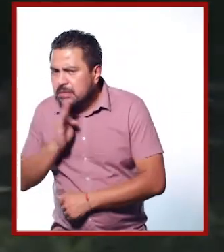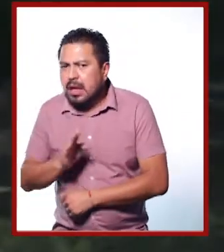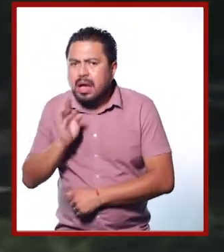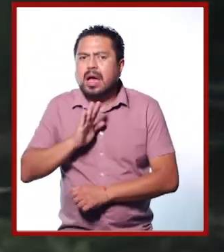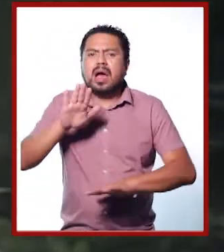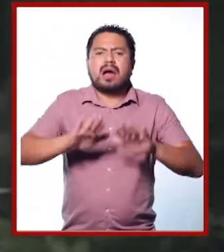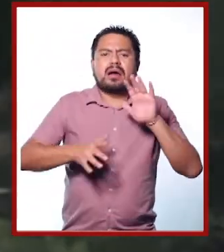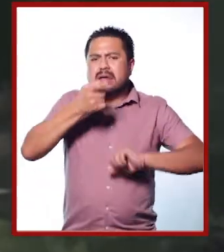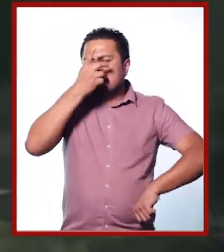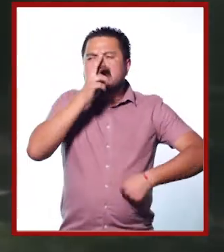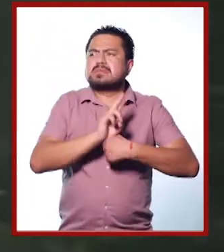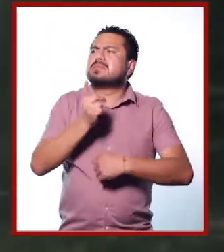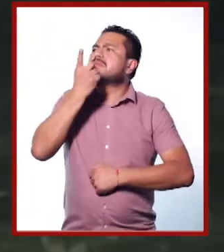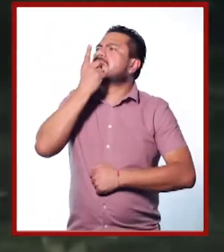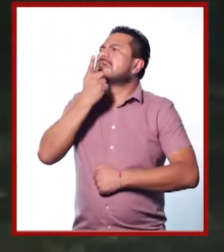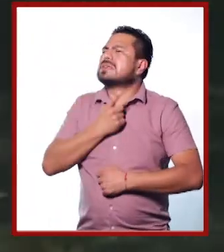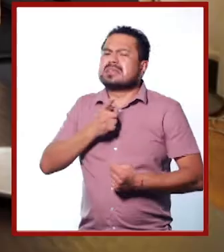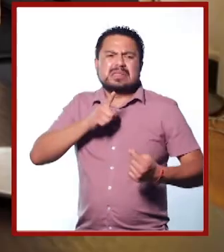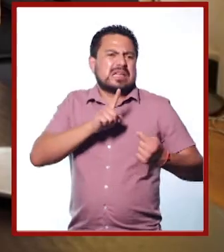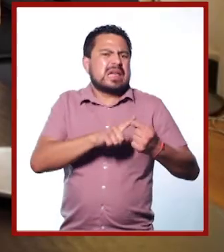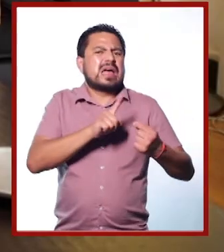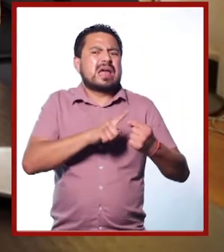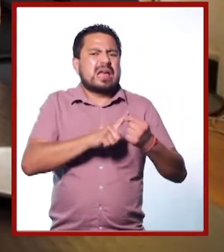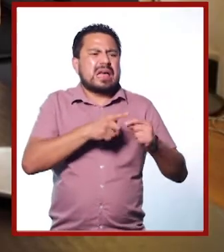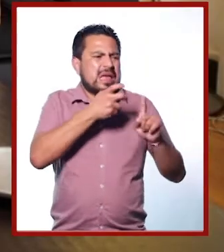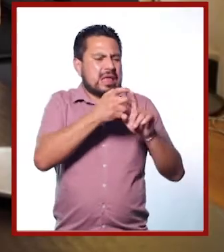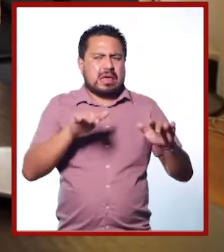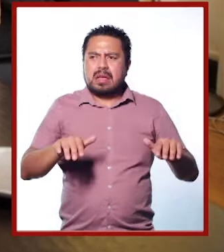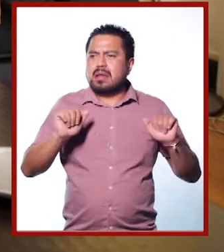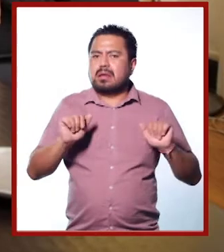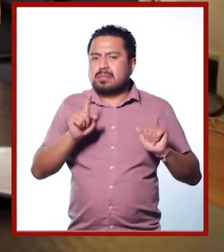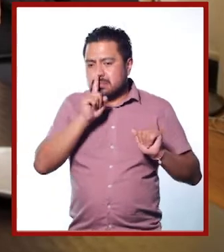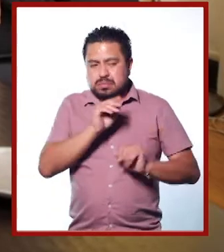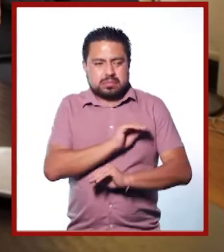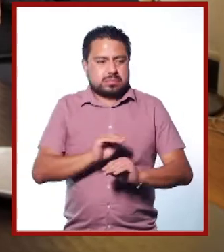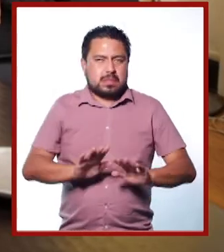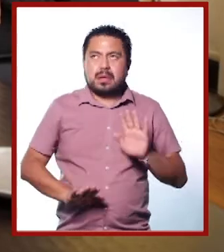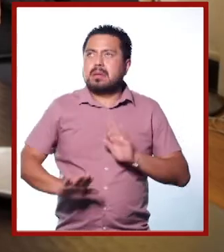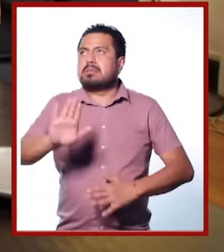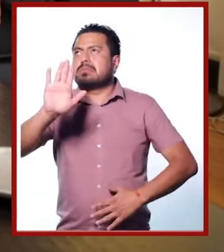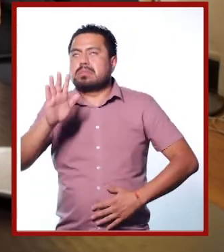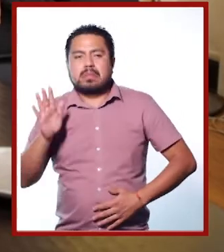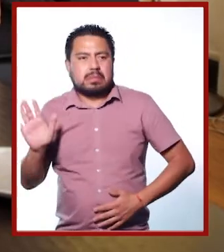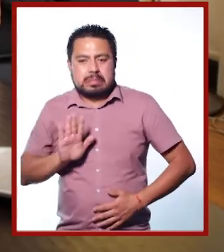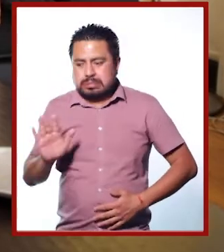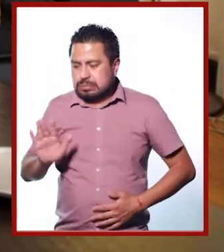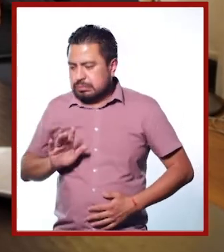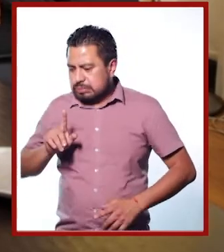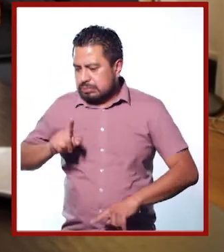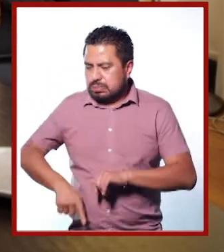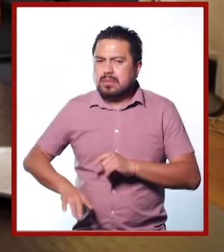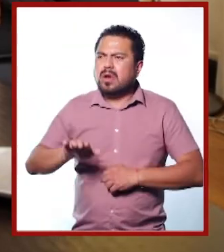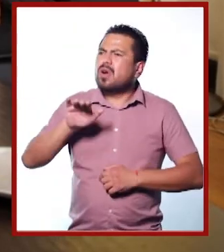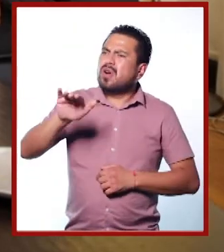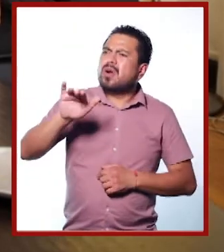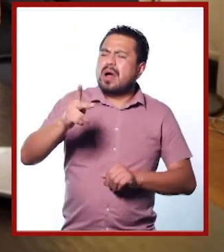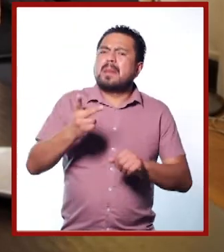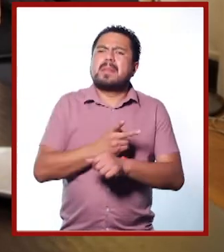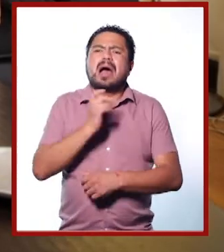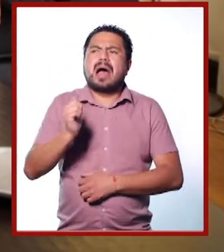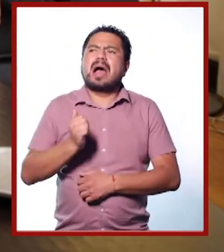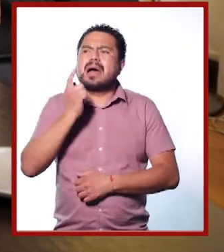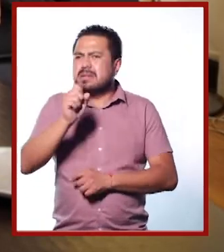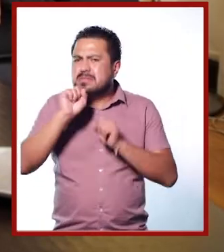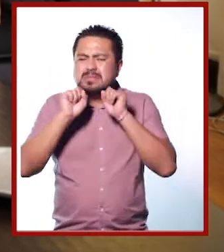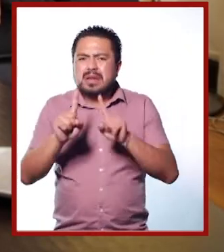incluso a veces cuando los directores nos dicen, ¿quién sabía de esta situación? Y todos callados, ¿no? Nadie levanta la mano. Oye, Maite, pero también pasa